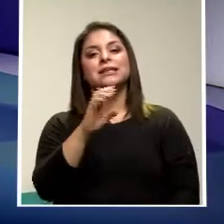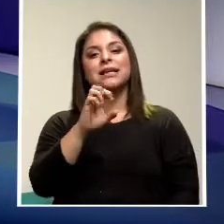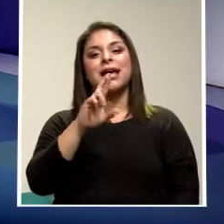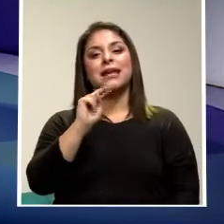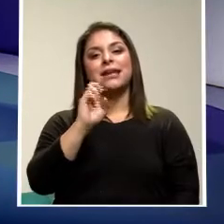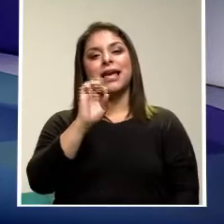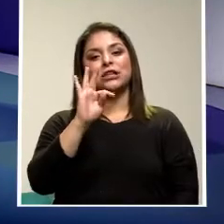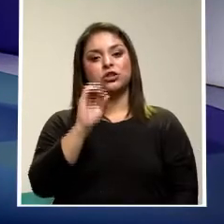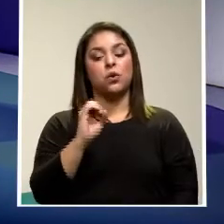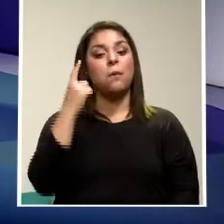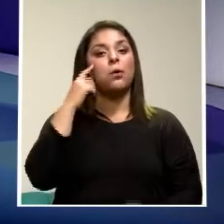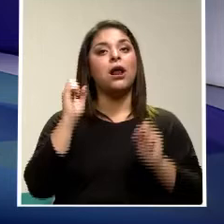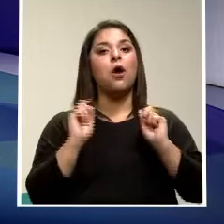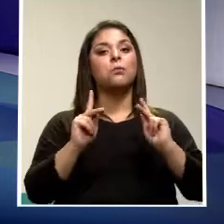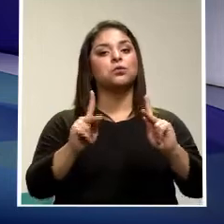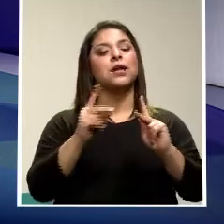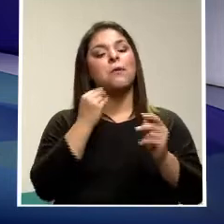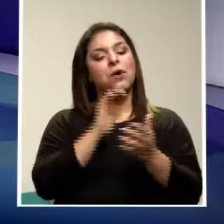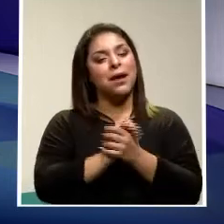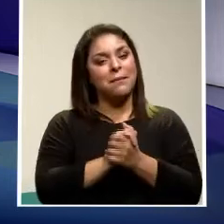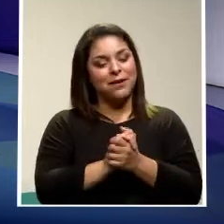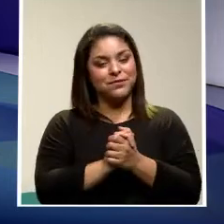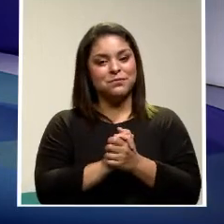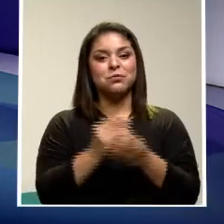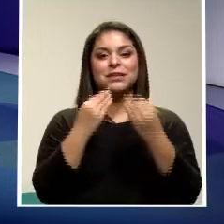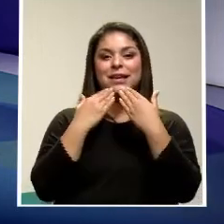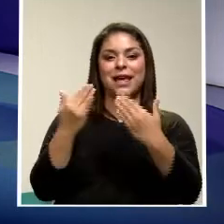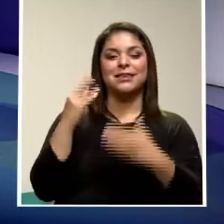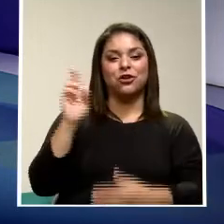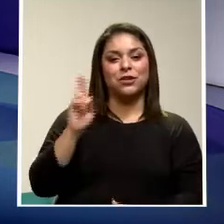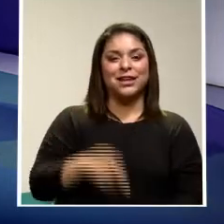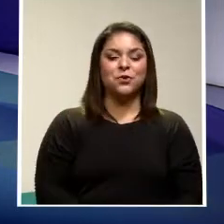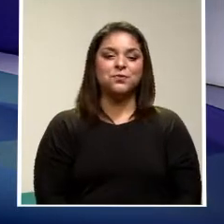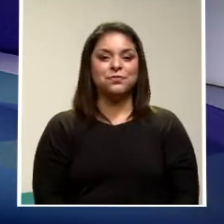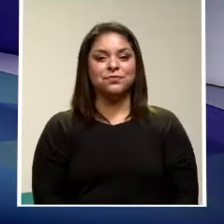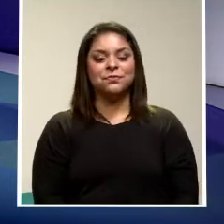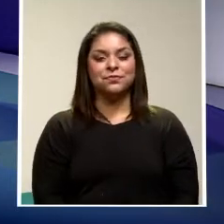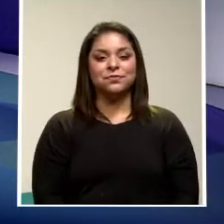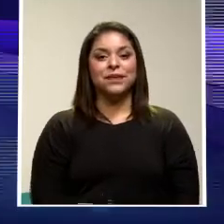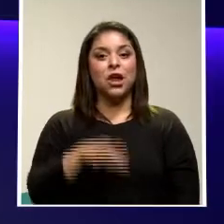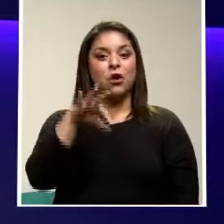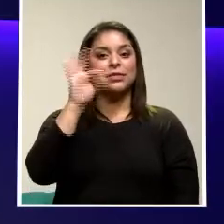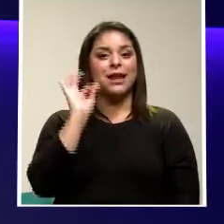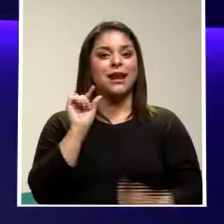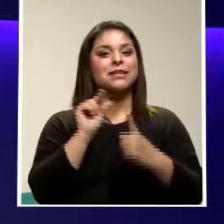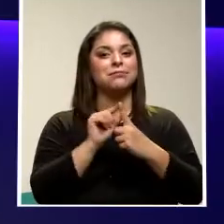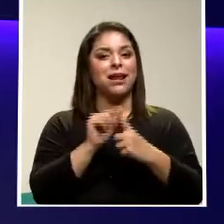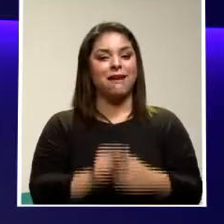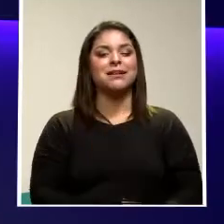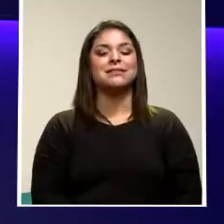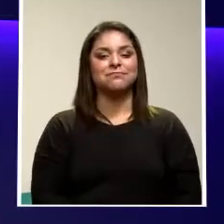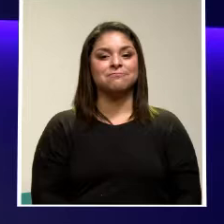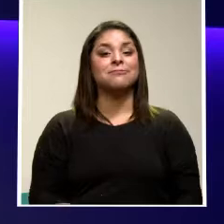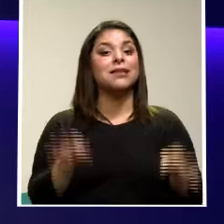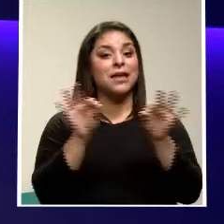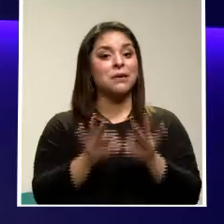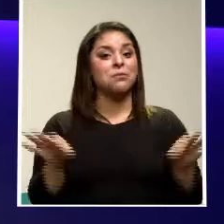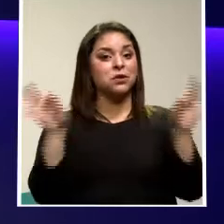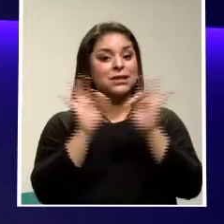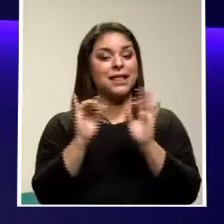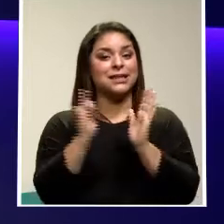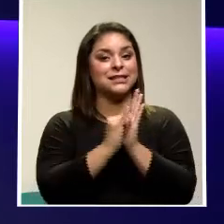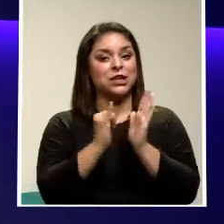la oportunidad, de verdad, muy amable. Muchas gracias, Rodrigo. Encontrar las palabras. Qué importante es